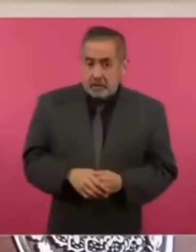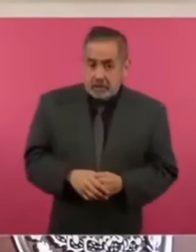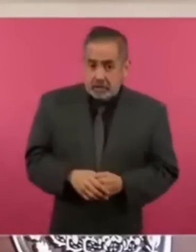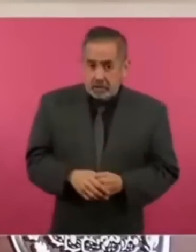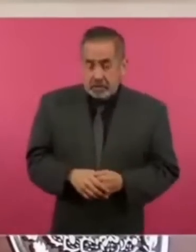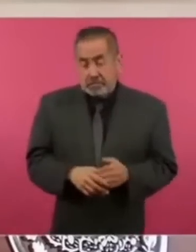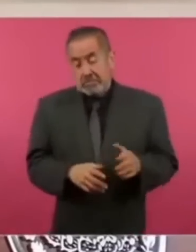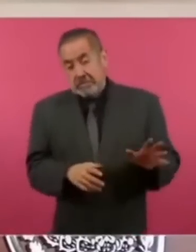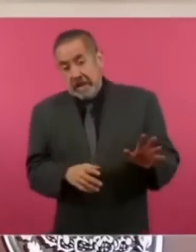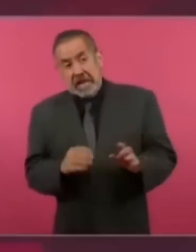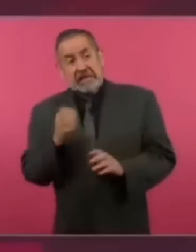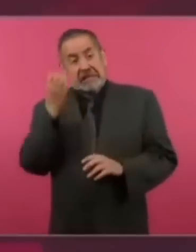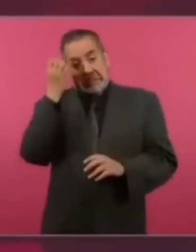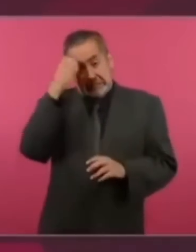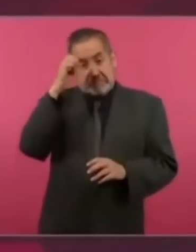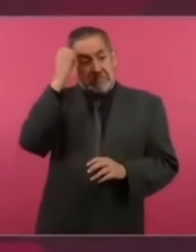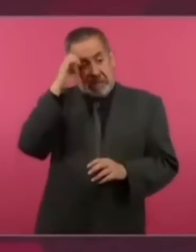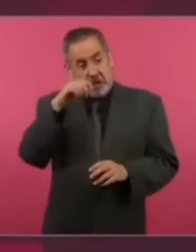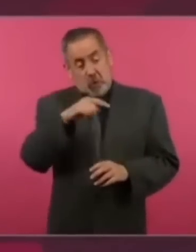un experto, ¿no?